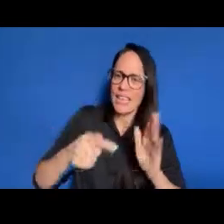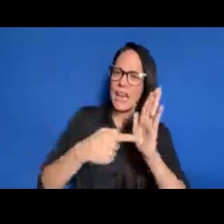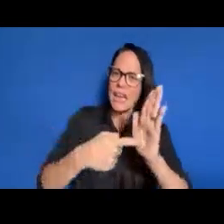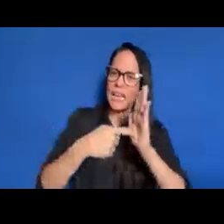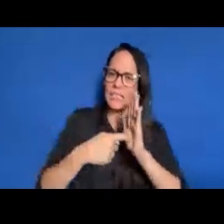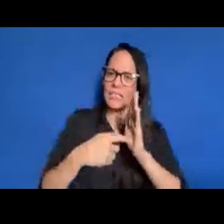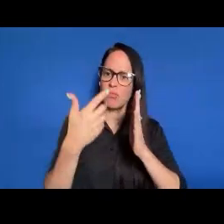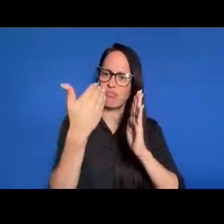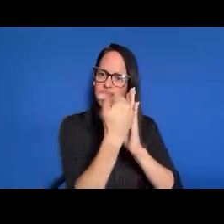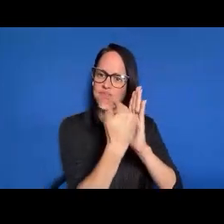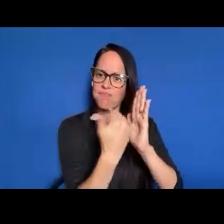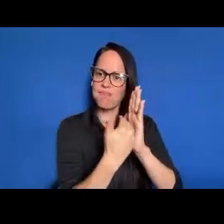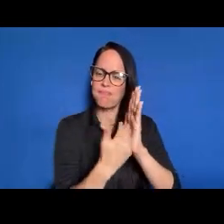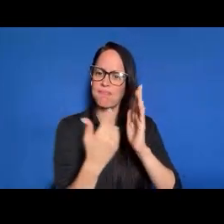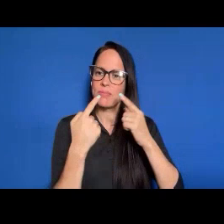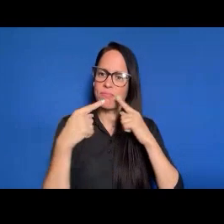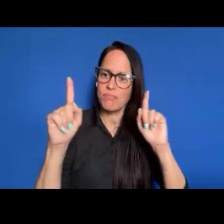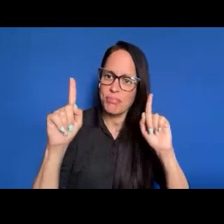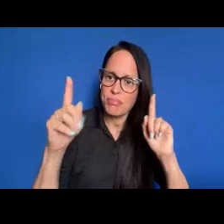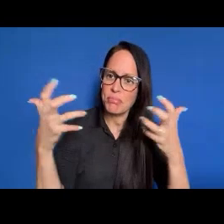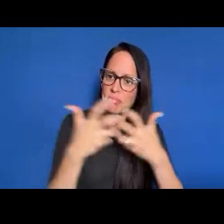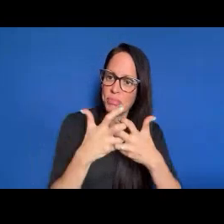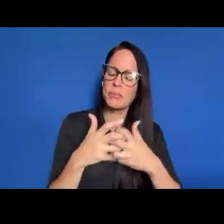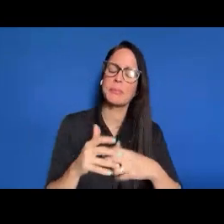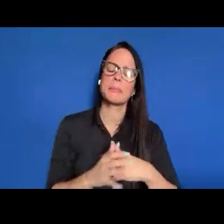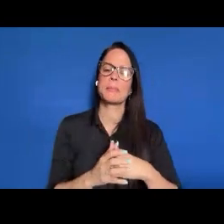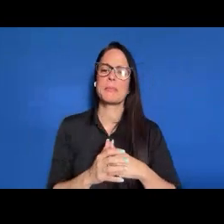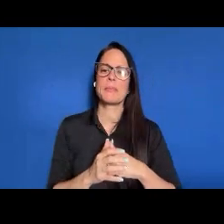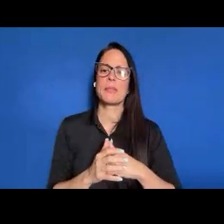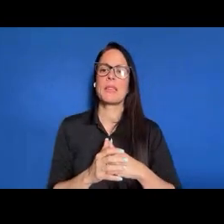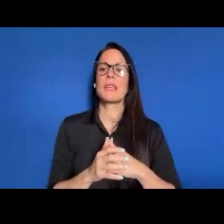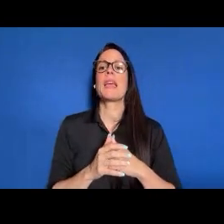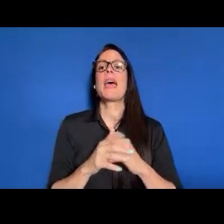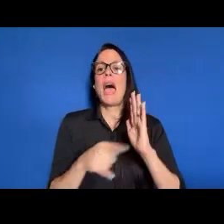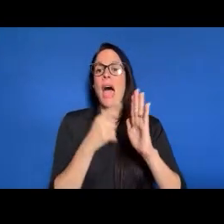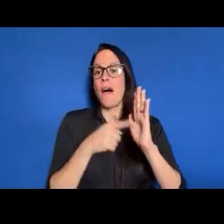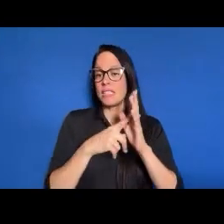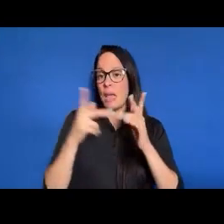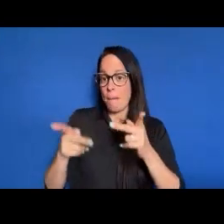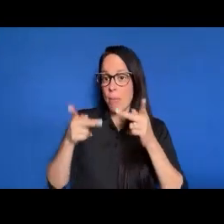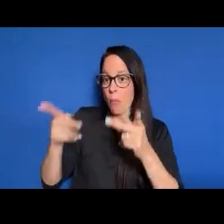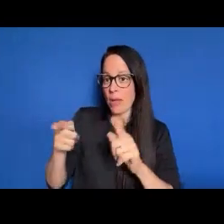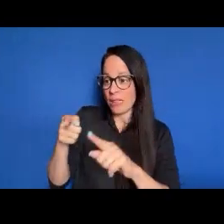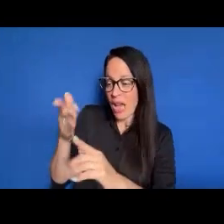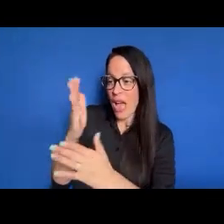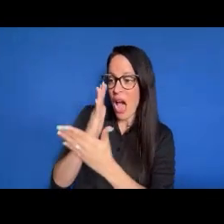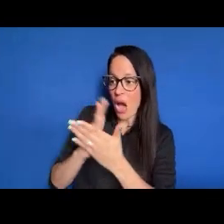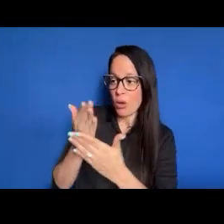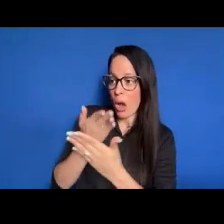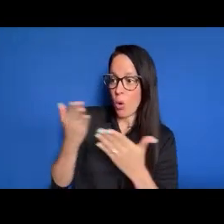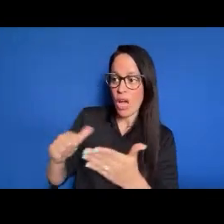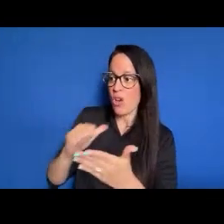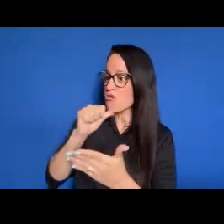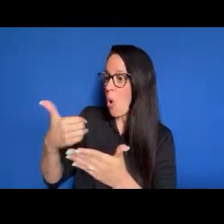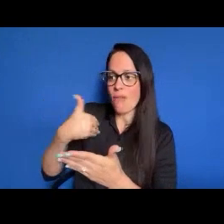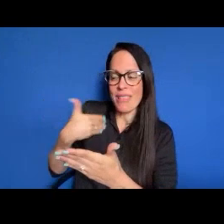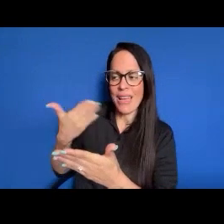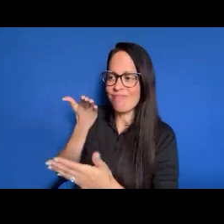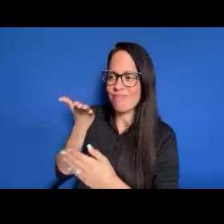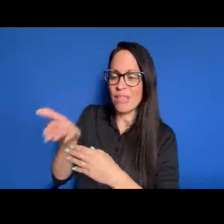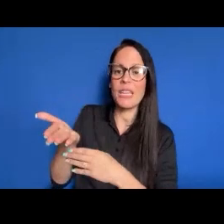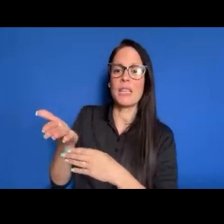de financiamiento. En los casos donde alguna propuesta no cumpliera con uno o algunos de esos documentos para poder verla pasar